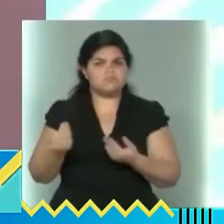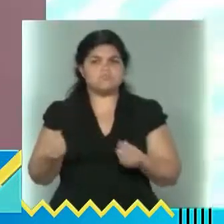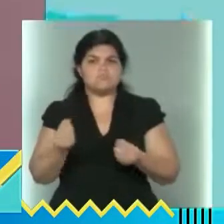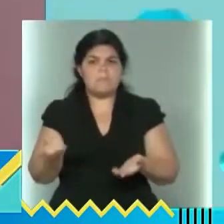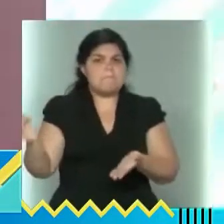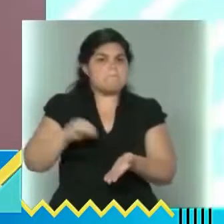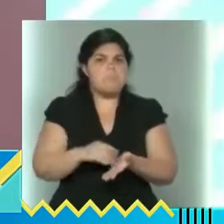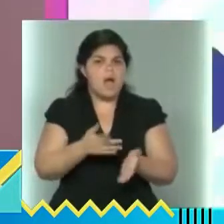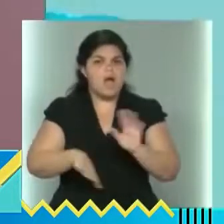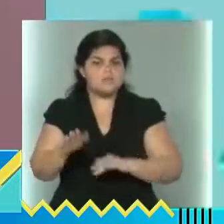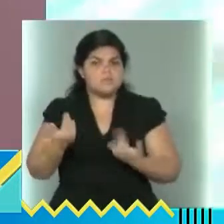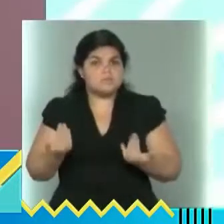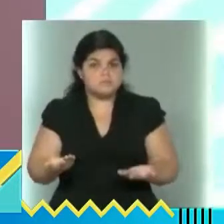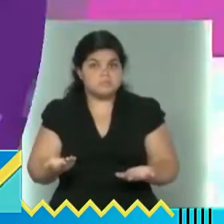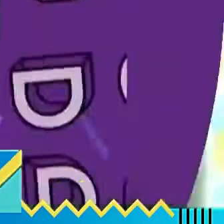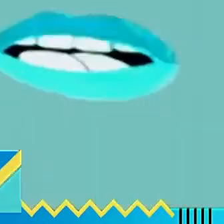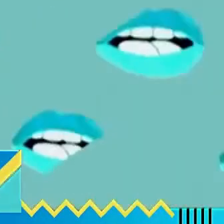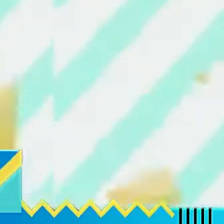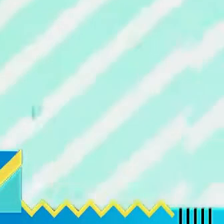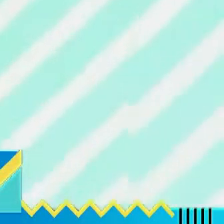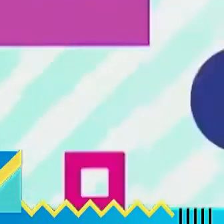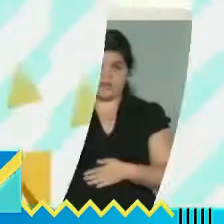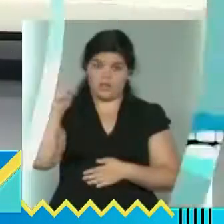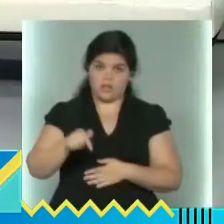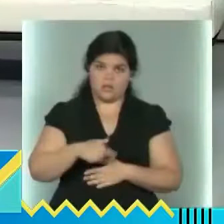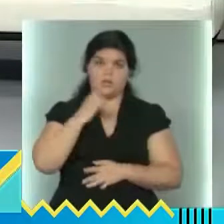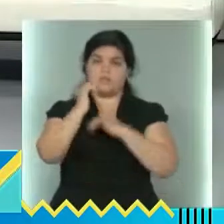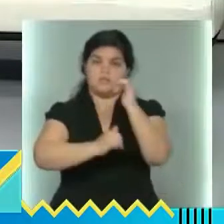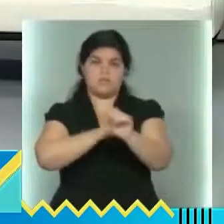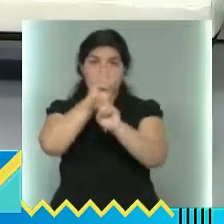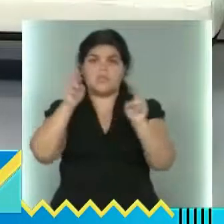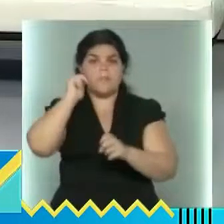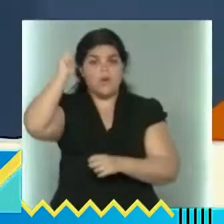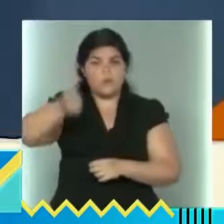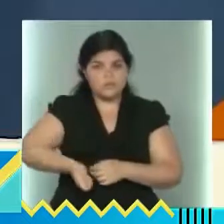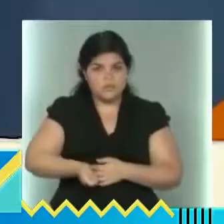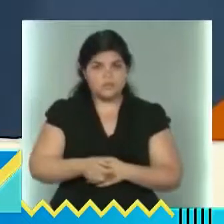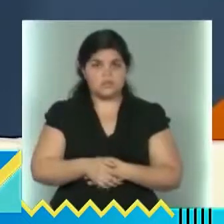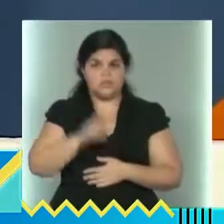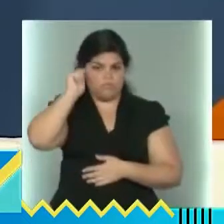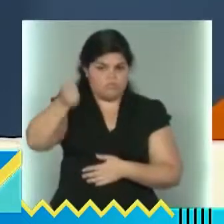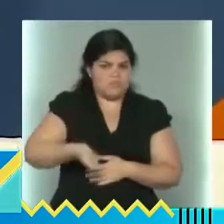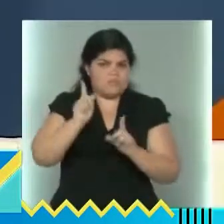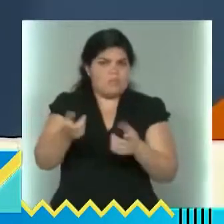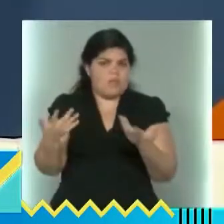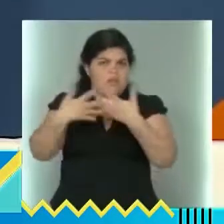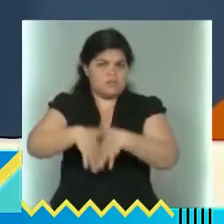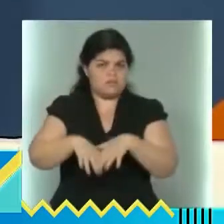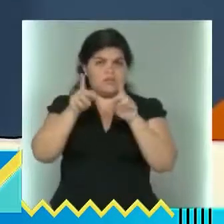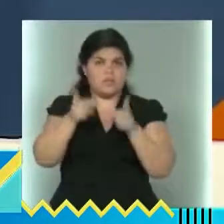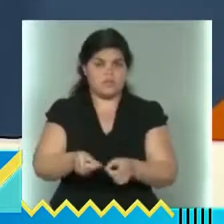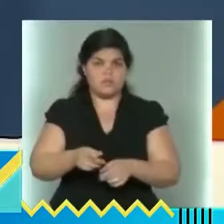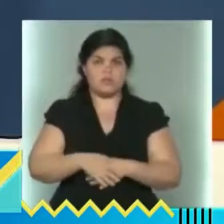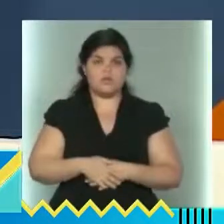más, me parece. Y ahí digo, el tema de la justicia también tiene mucho que ver con eso, porque lo que estamos viendo, me parece, en